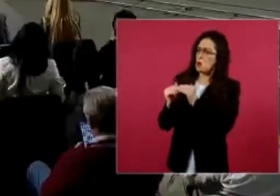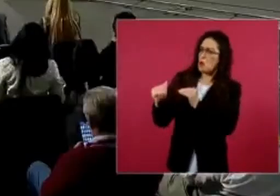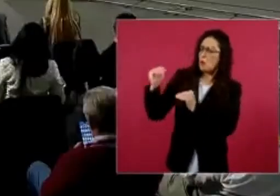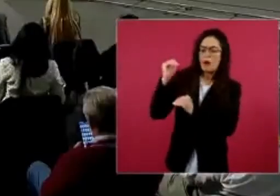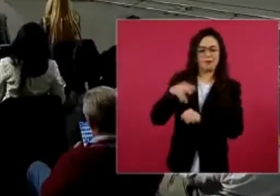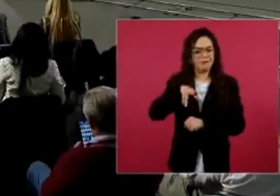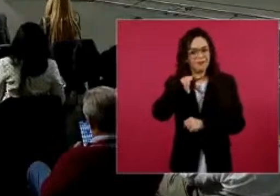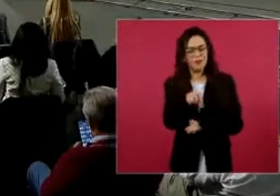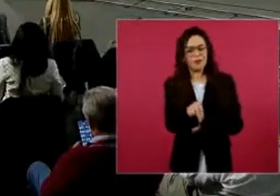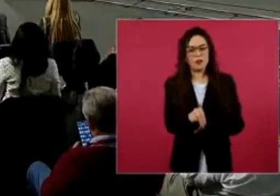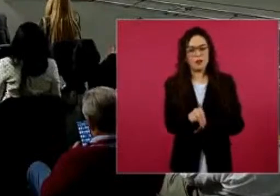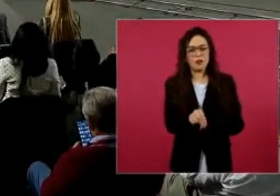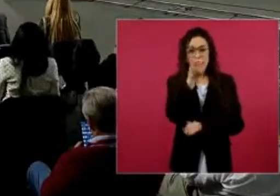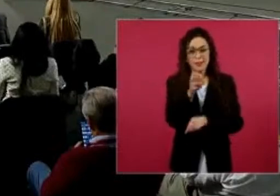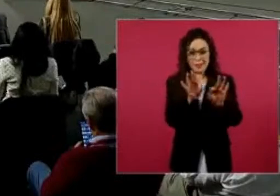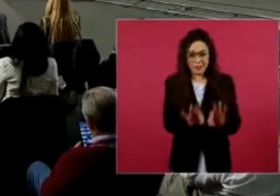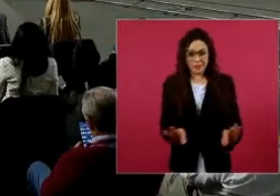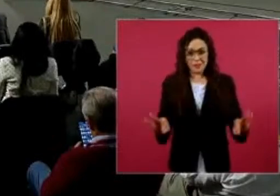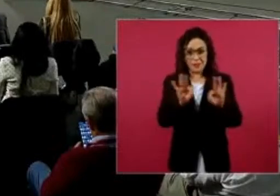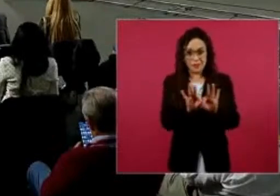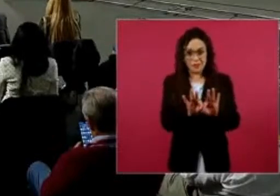Esa es la fórmula,